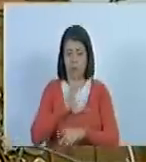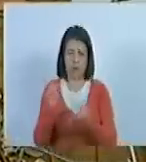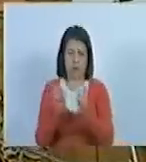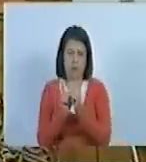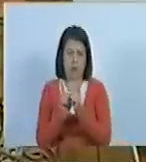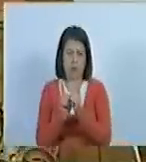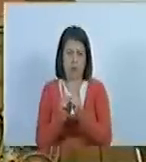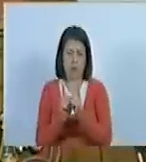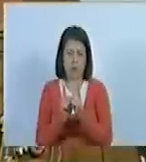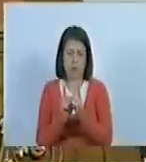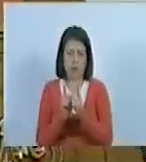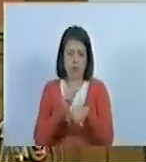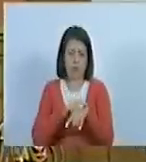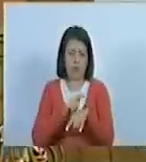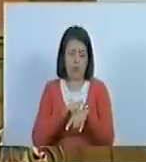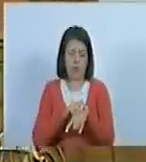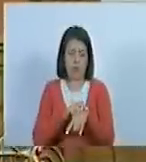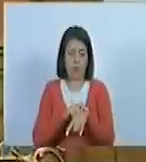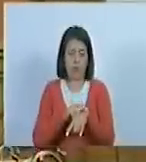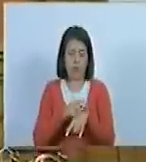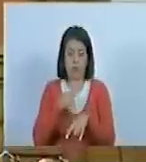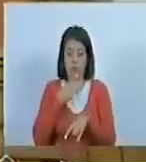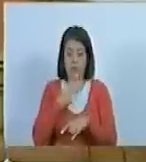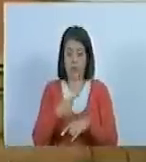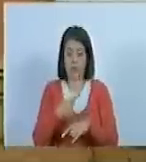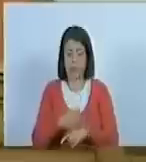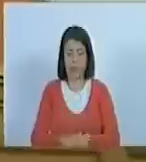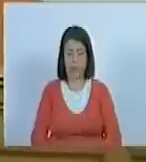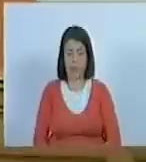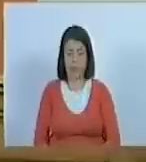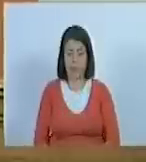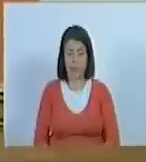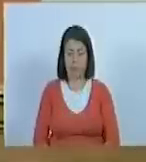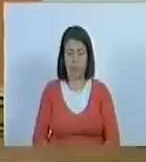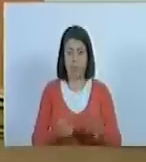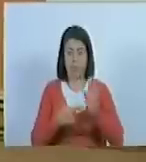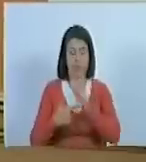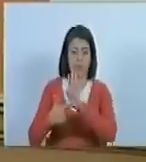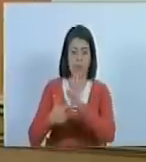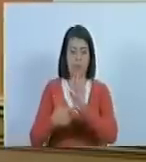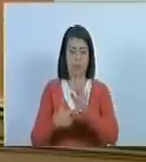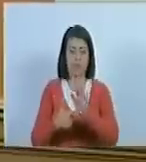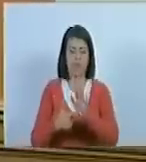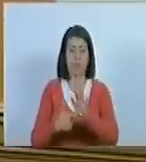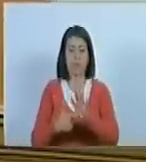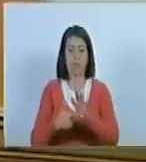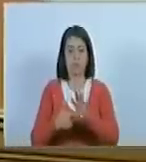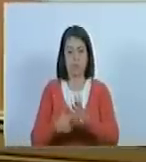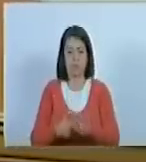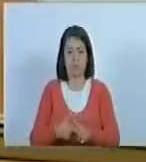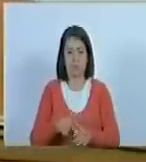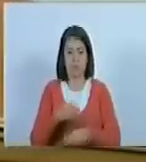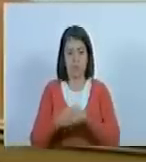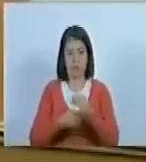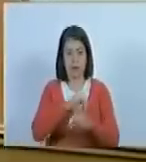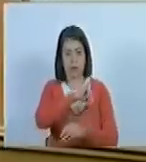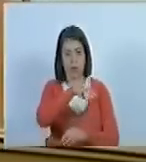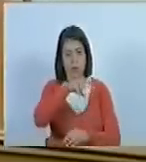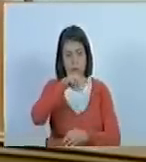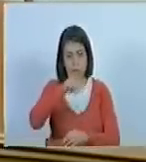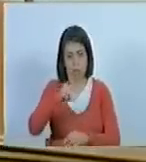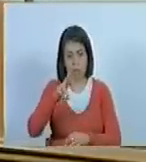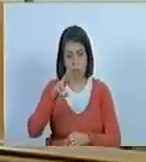provisional. El que habló o el que presentó la situación del J.M. Melo Río no puede